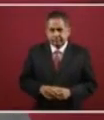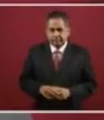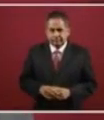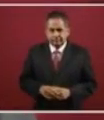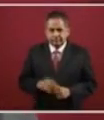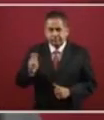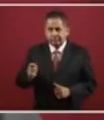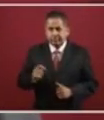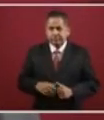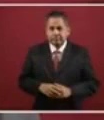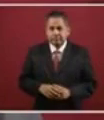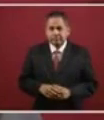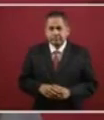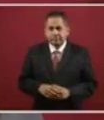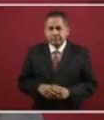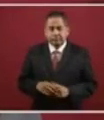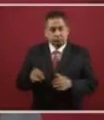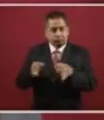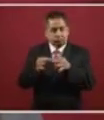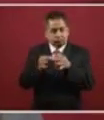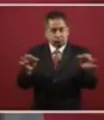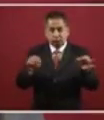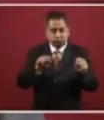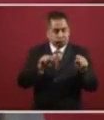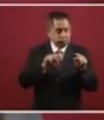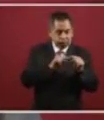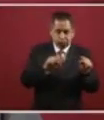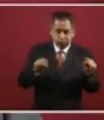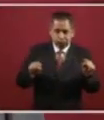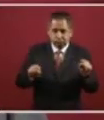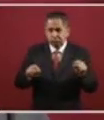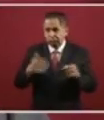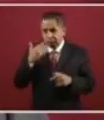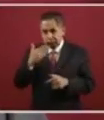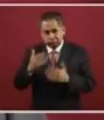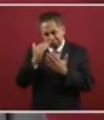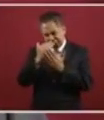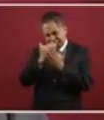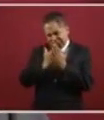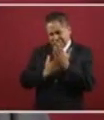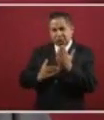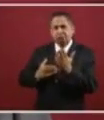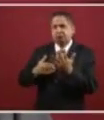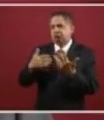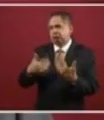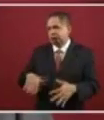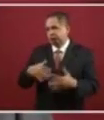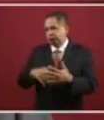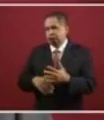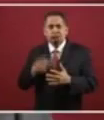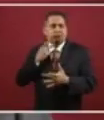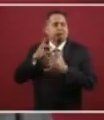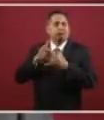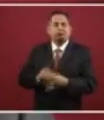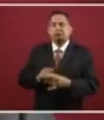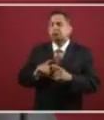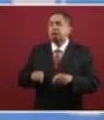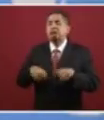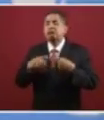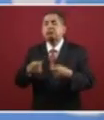es este una frase es un tratado de política